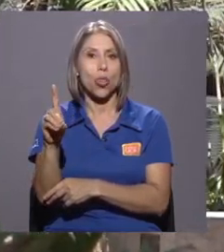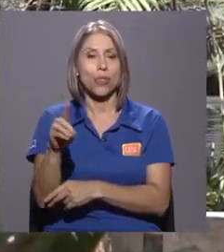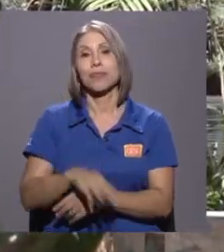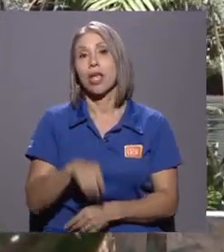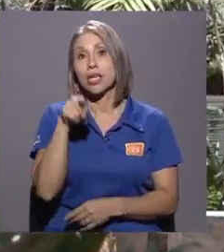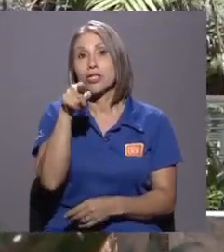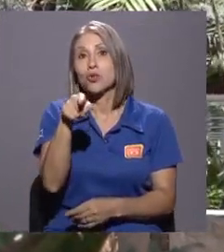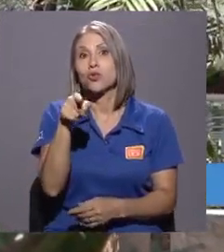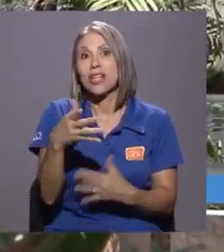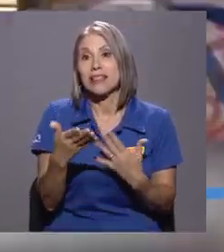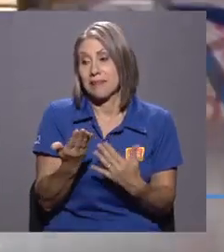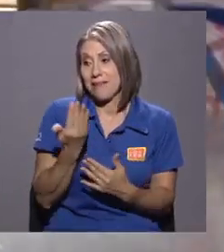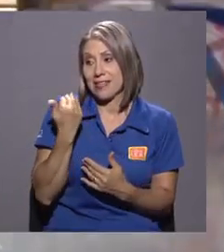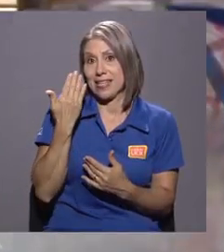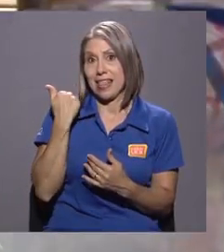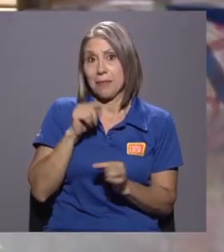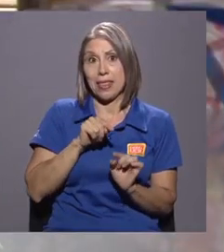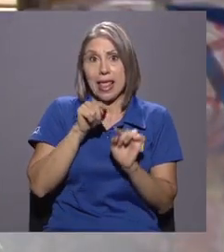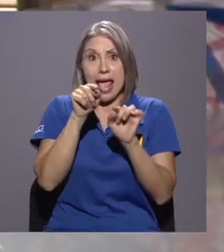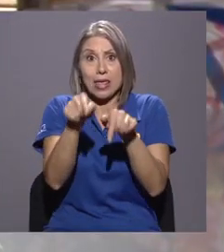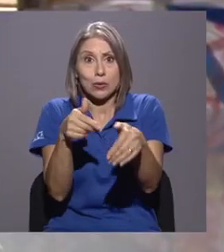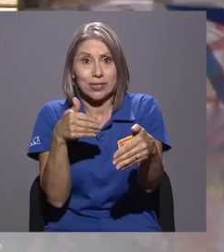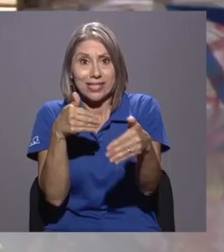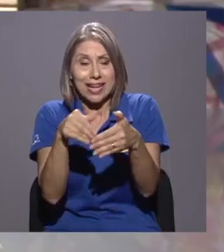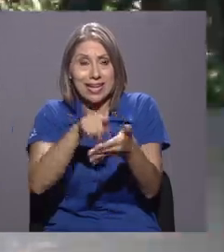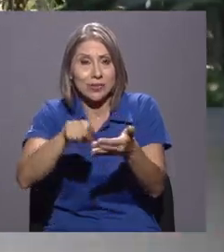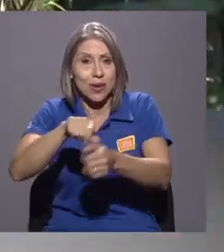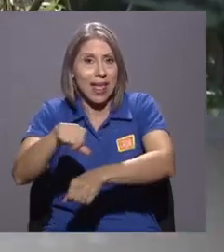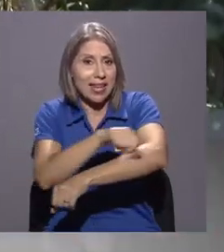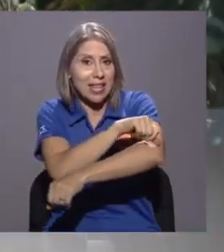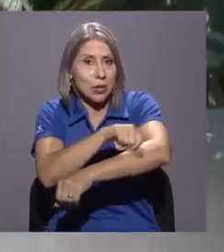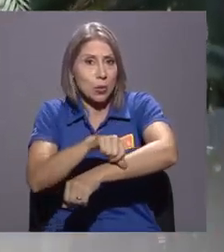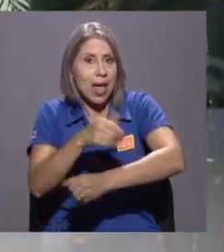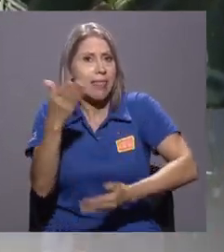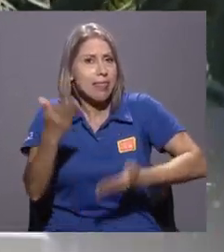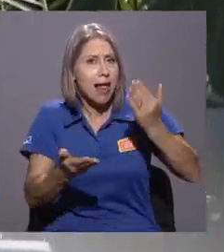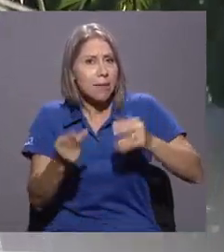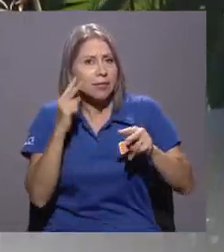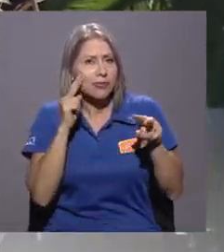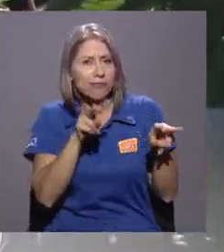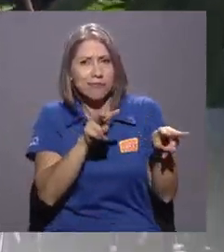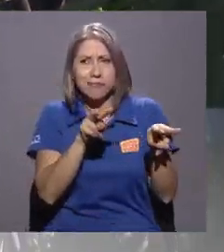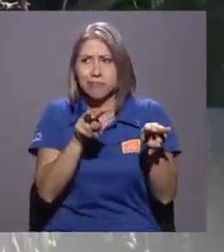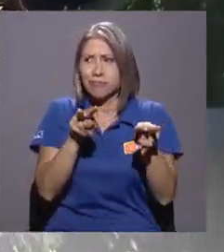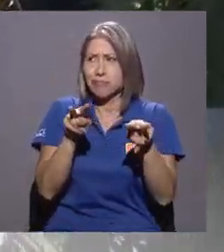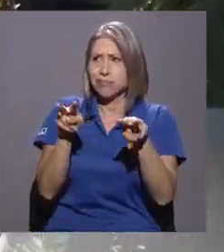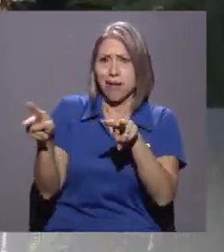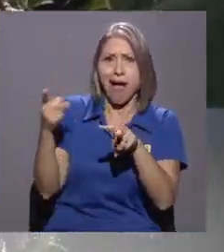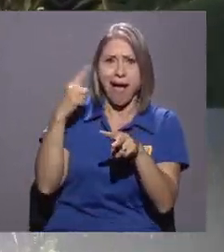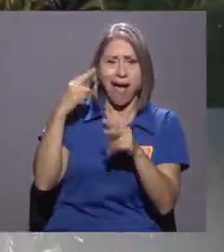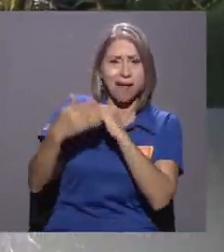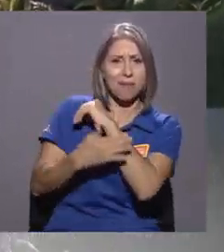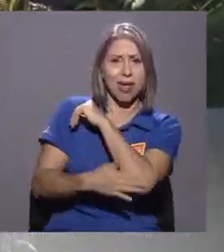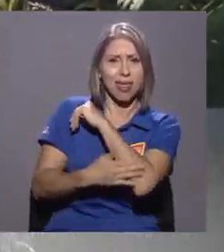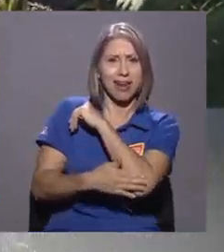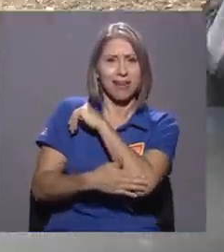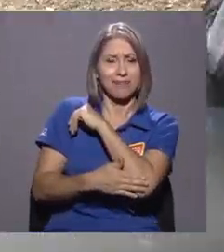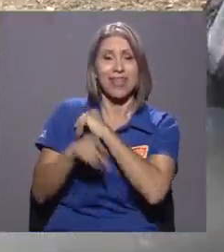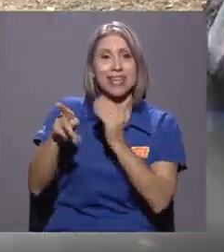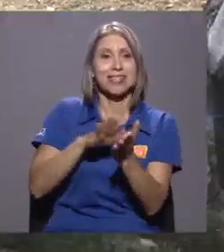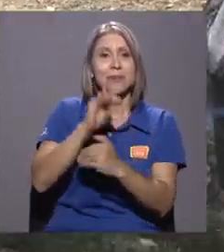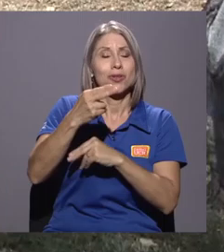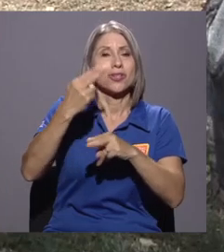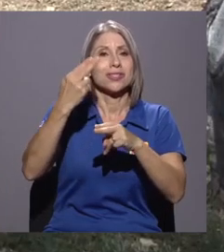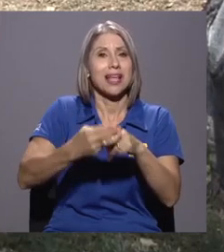si le ha tocado pasar recientemente por la Escuela de Arquitectura, es probable que se haya topado con estas estructuras de madera. Este proyecto